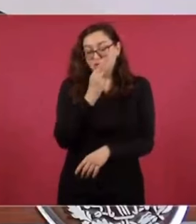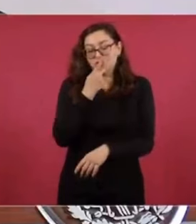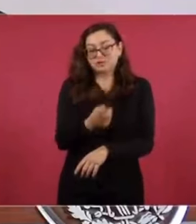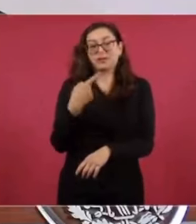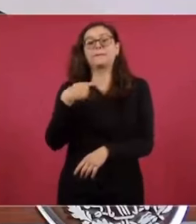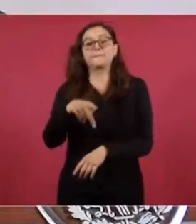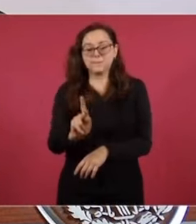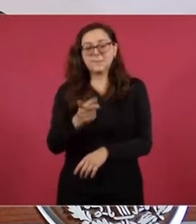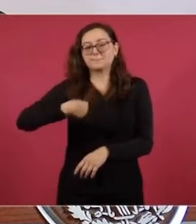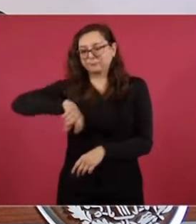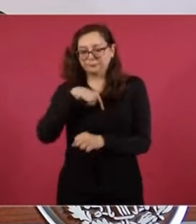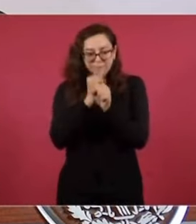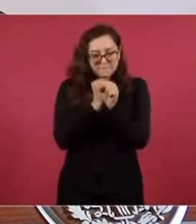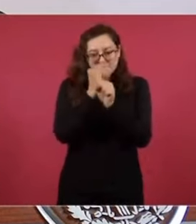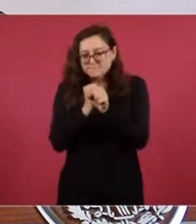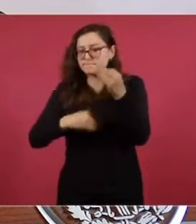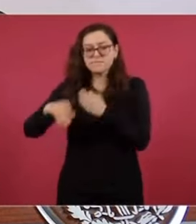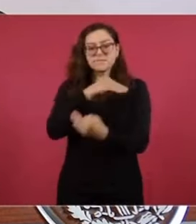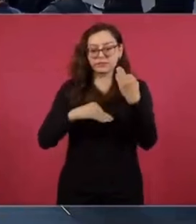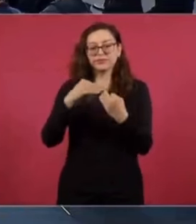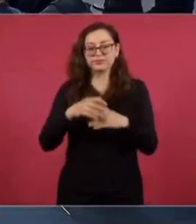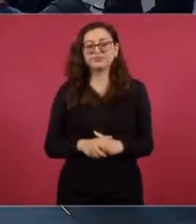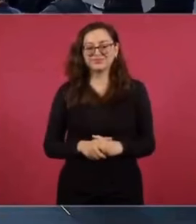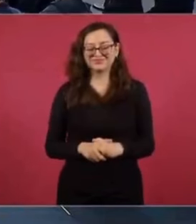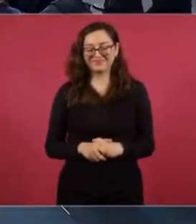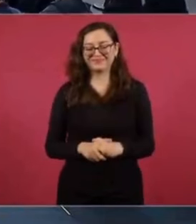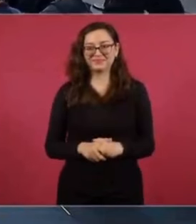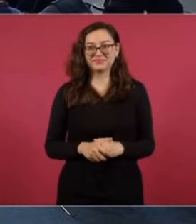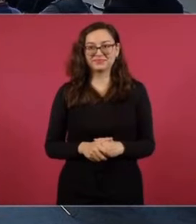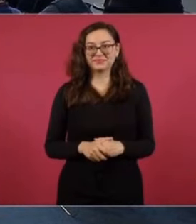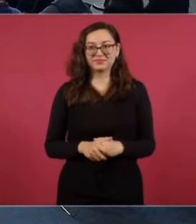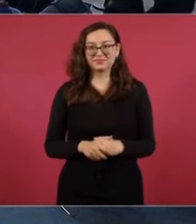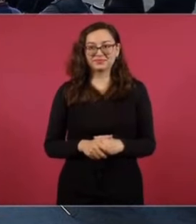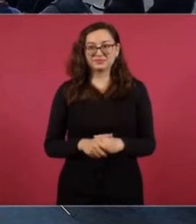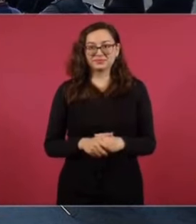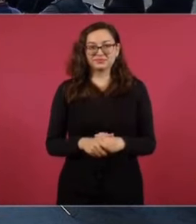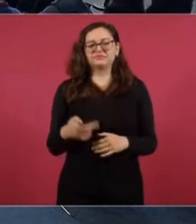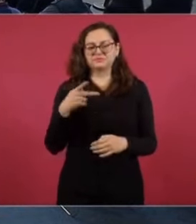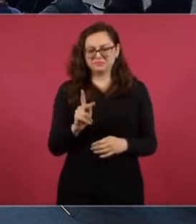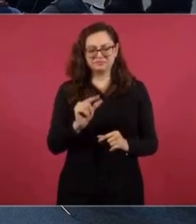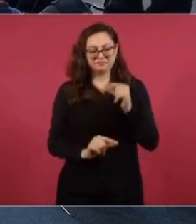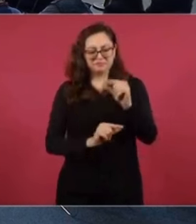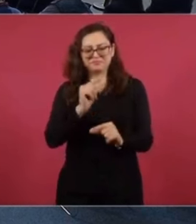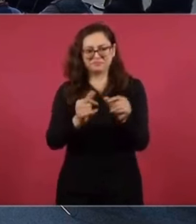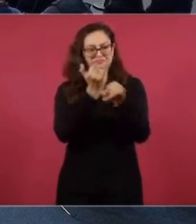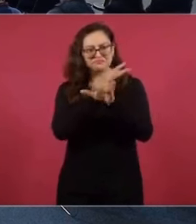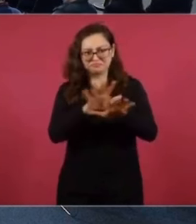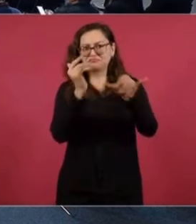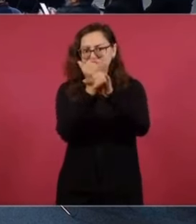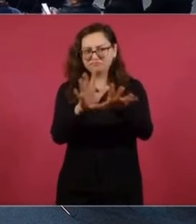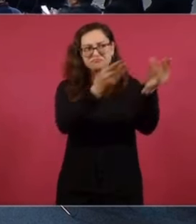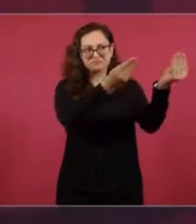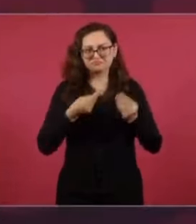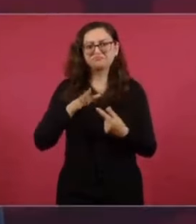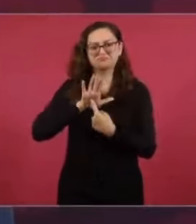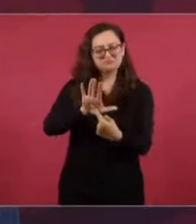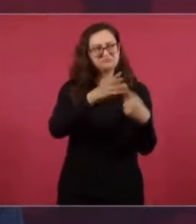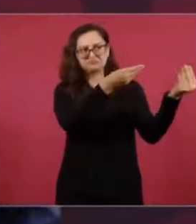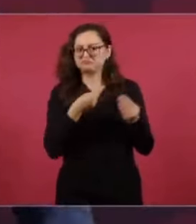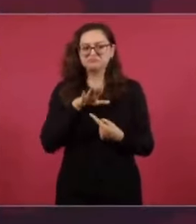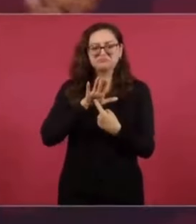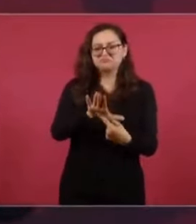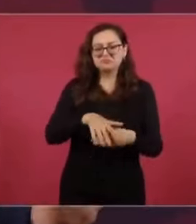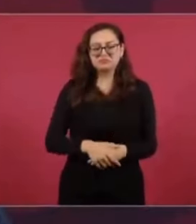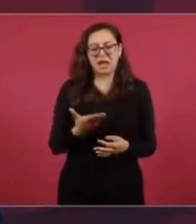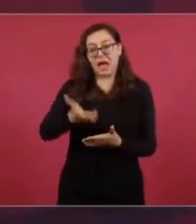le puedo decir es que estamos estudiando todos los movimientos de lo que pasa, ¿no? Sí, pero además, vaya saliendo, es que ya no es el tiempo de antes